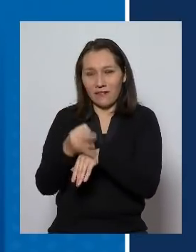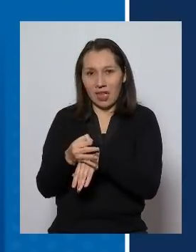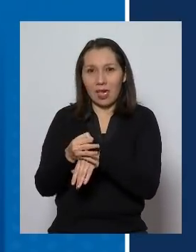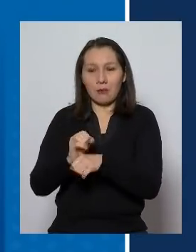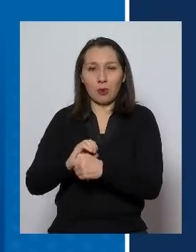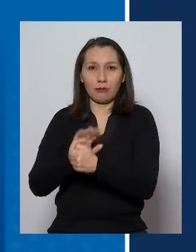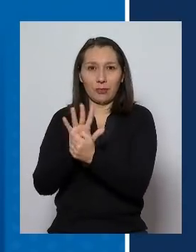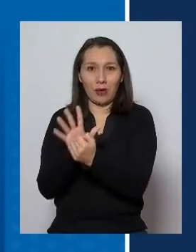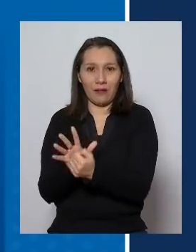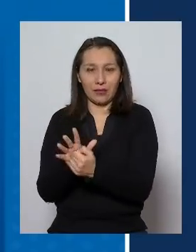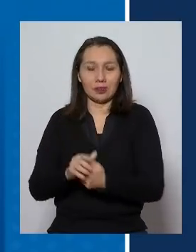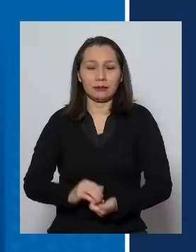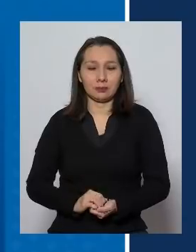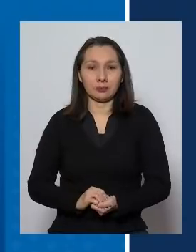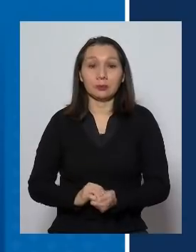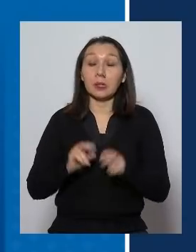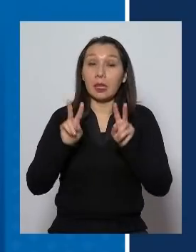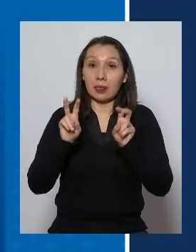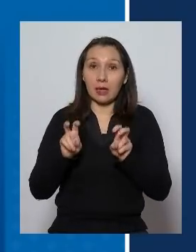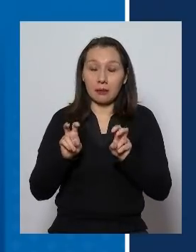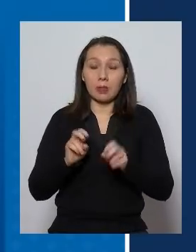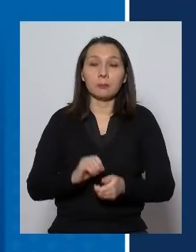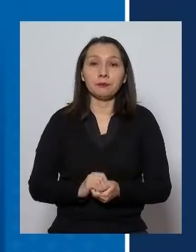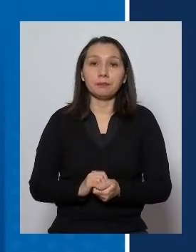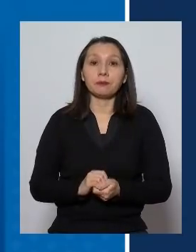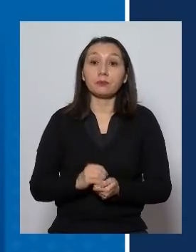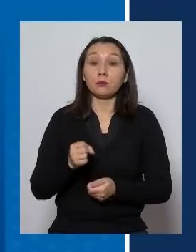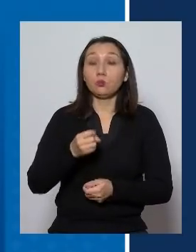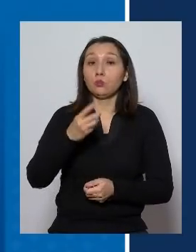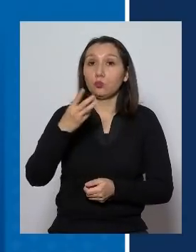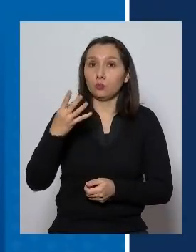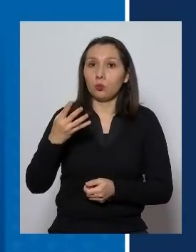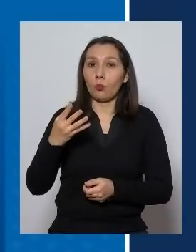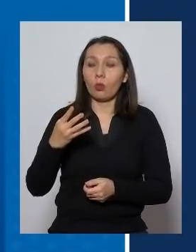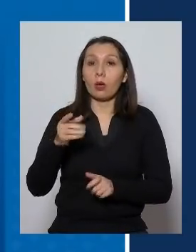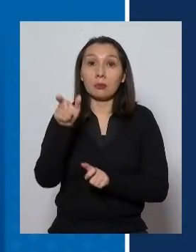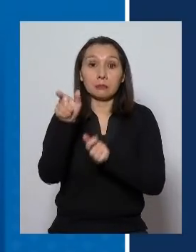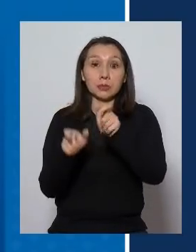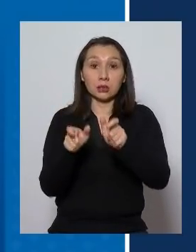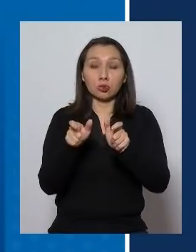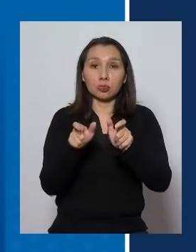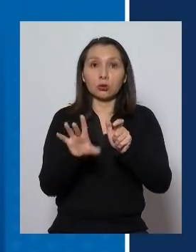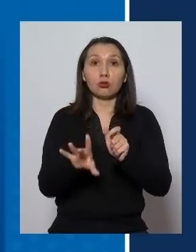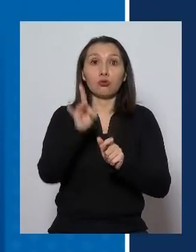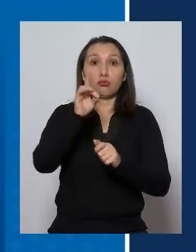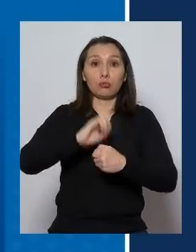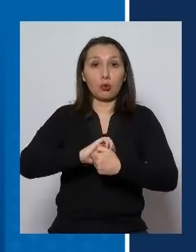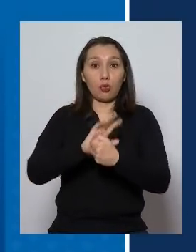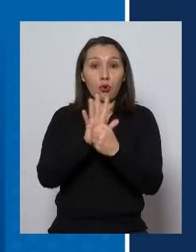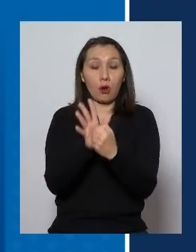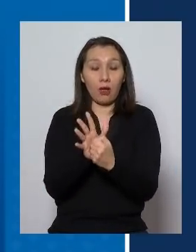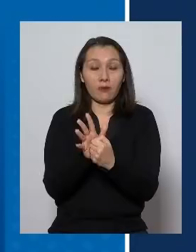del coronavirus. Con respecto a este número de casos que hemos dicho,